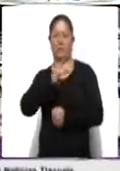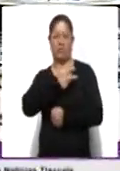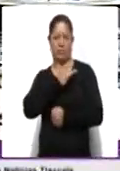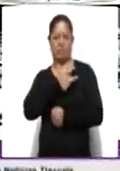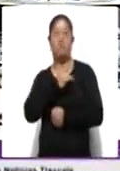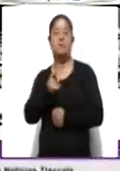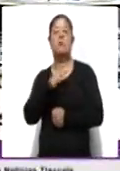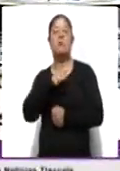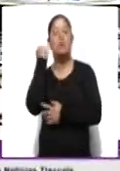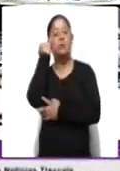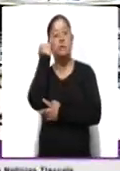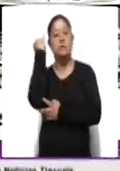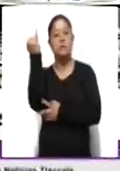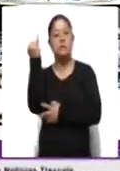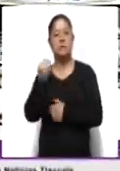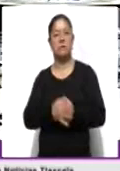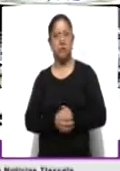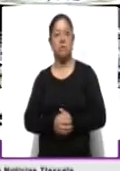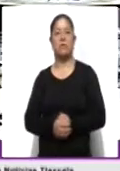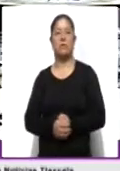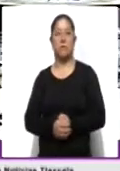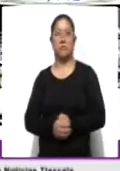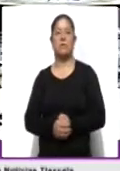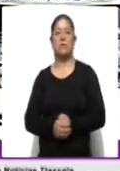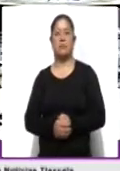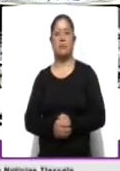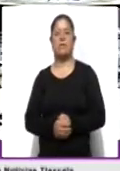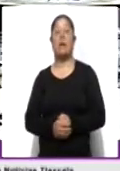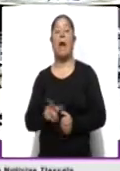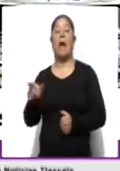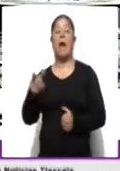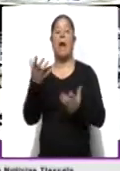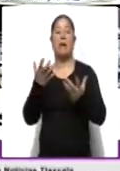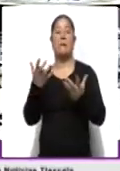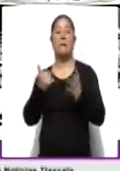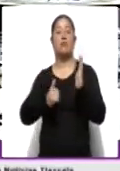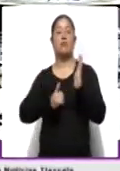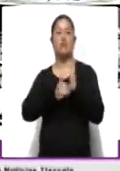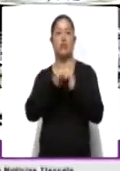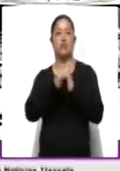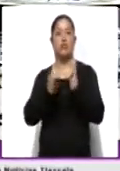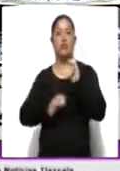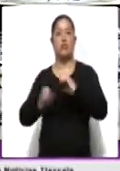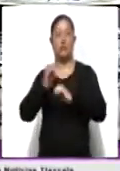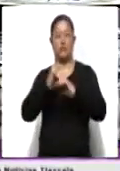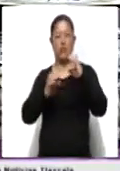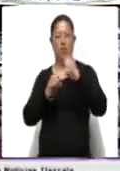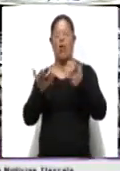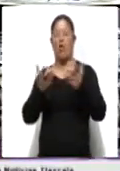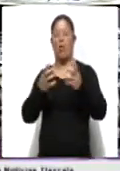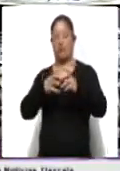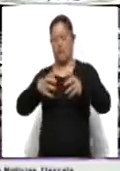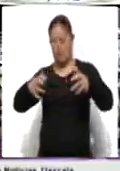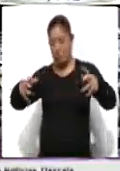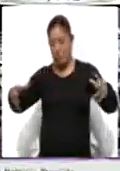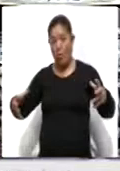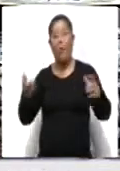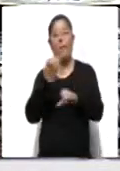mediante el diseño y la construcción con materiales locales